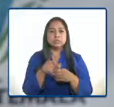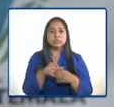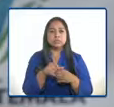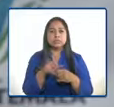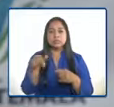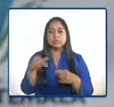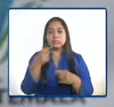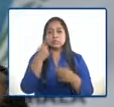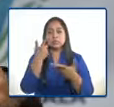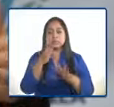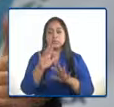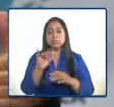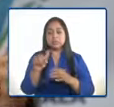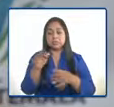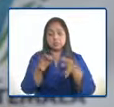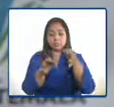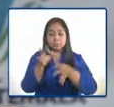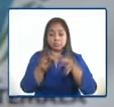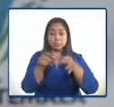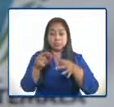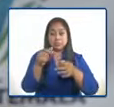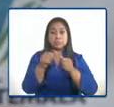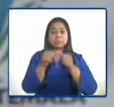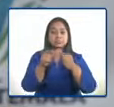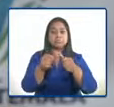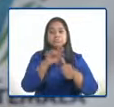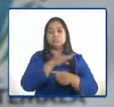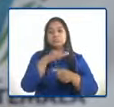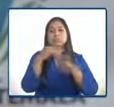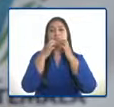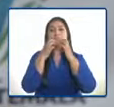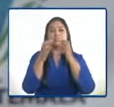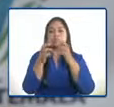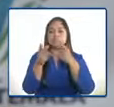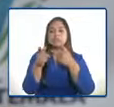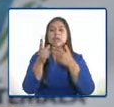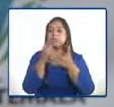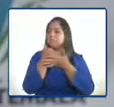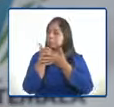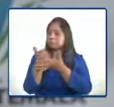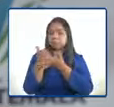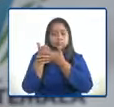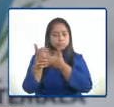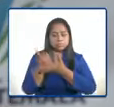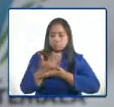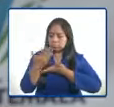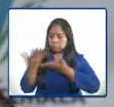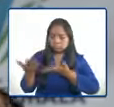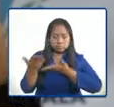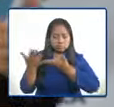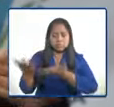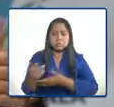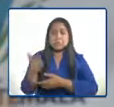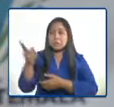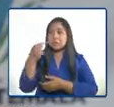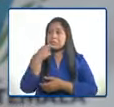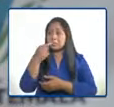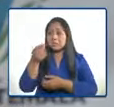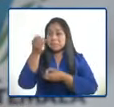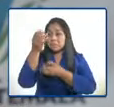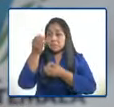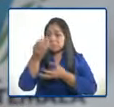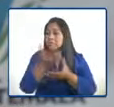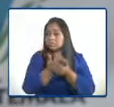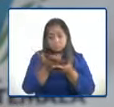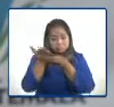de la dirección jurídica el seguimiento en el Ministerio Público, y hemos colaborado con todas las peticiones de información que ellos